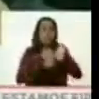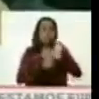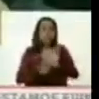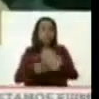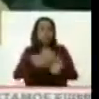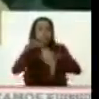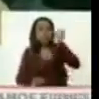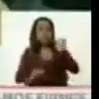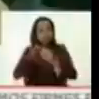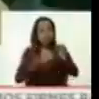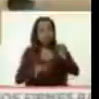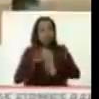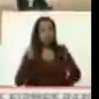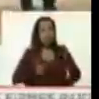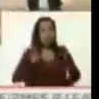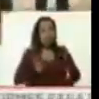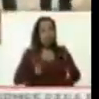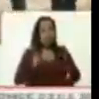ante tribunales